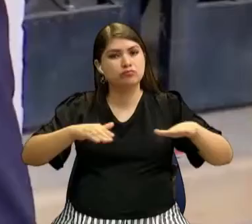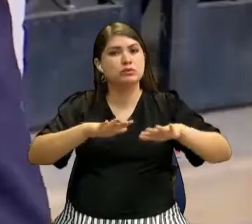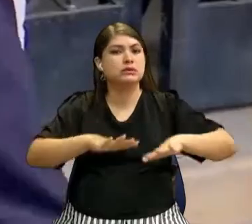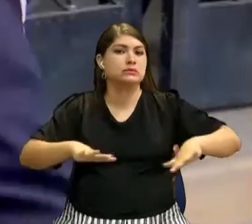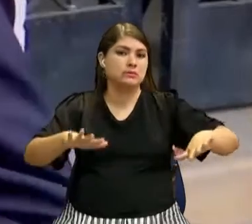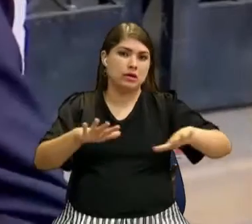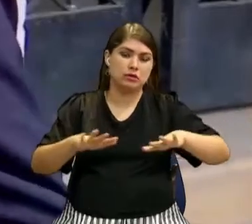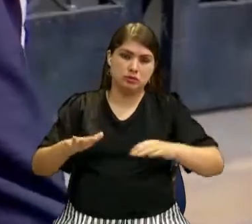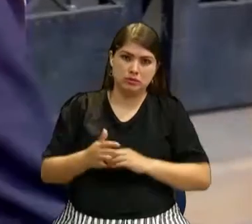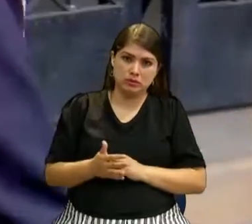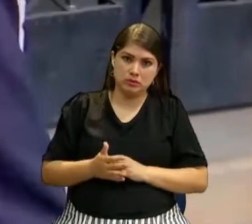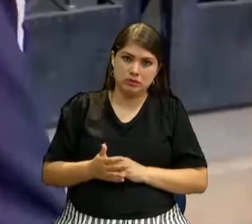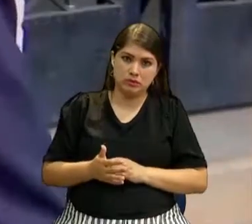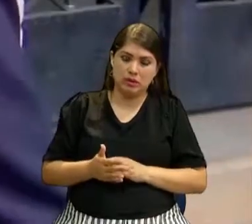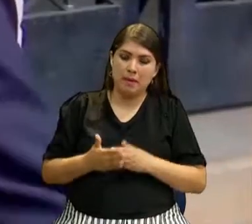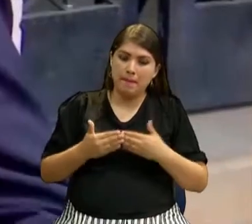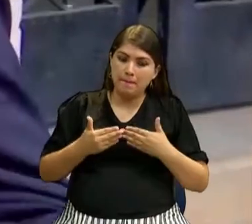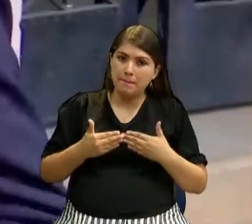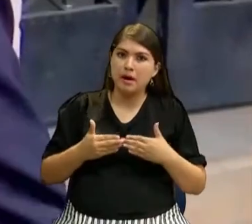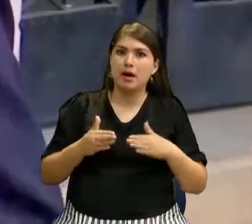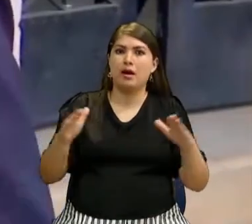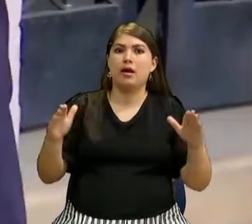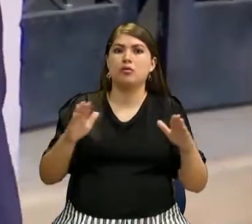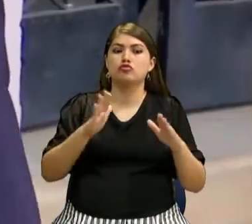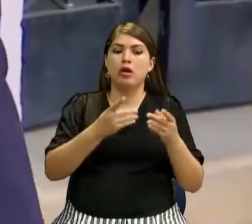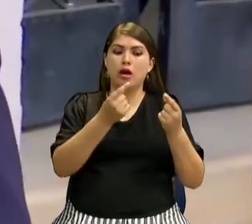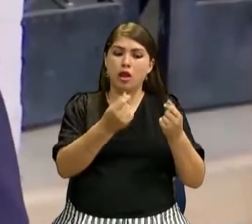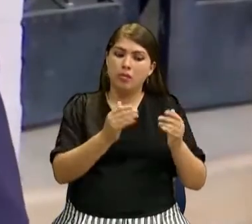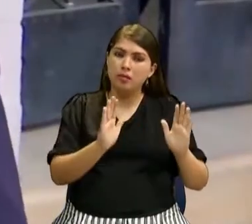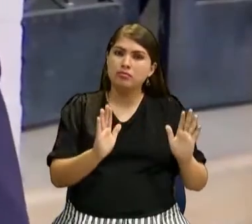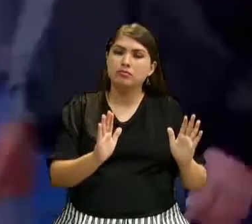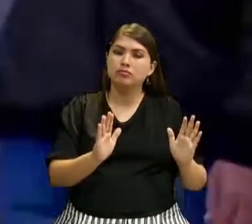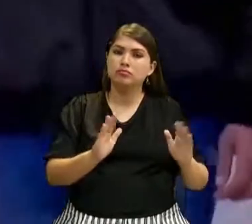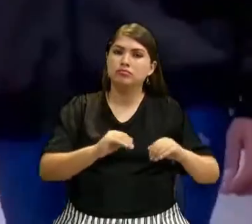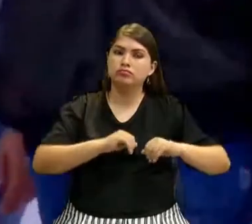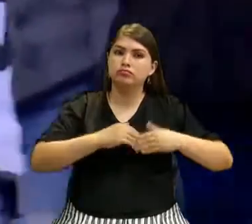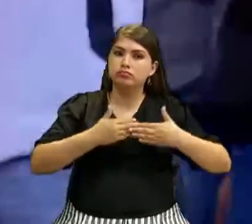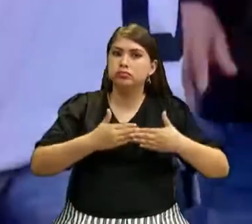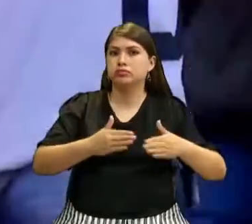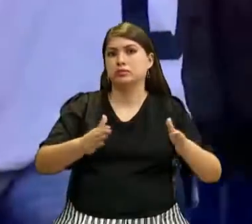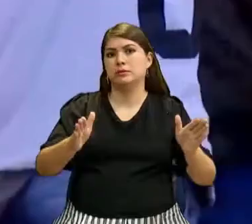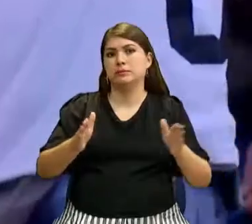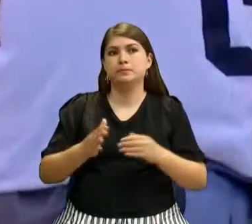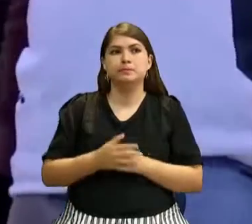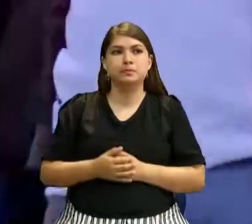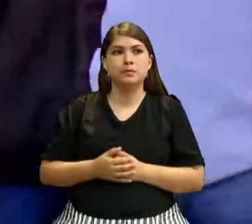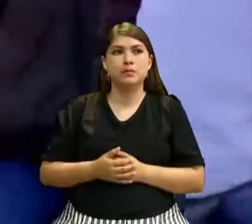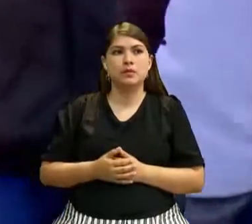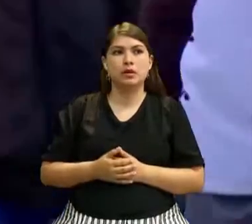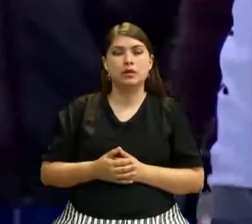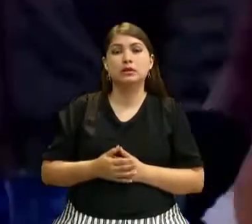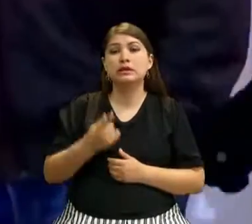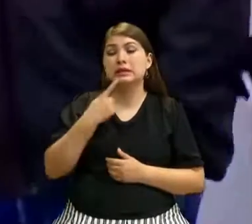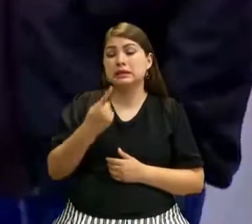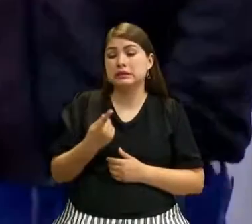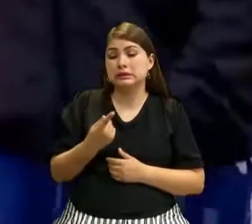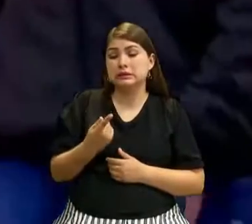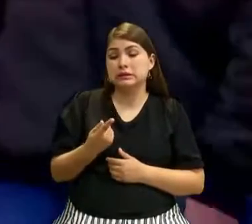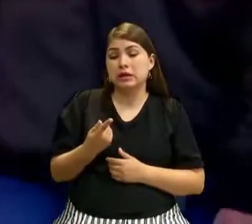espacios, darse la reapertura, la dinámica económica, y se habla del